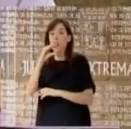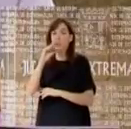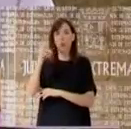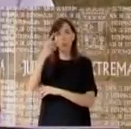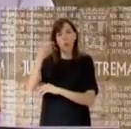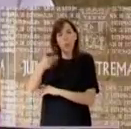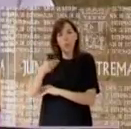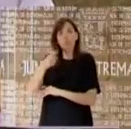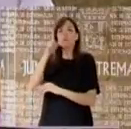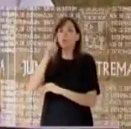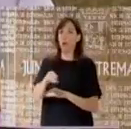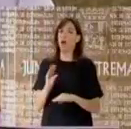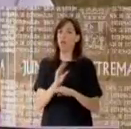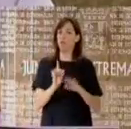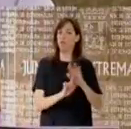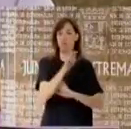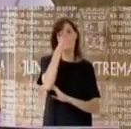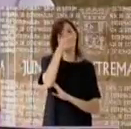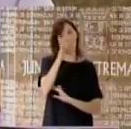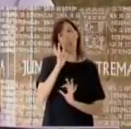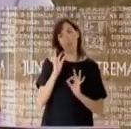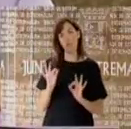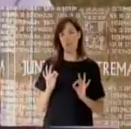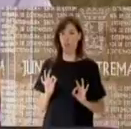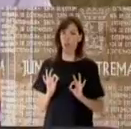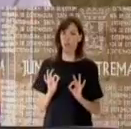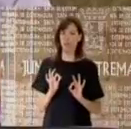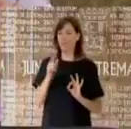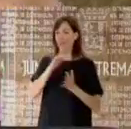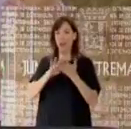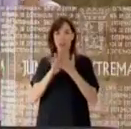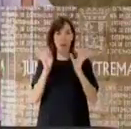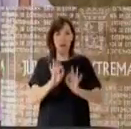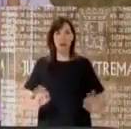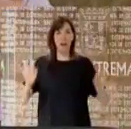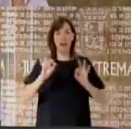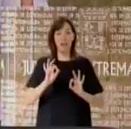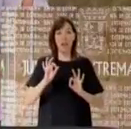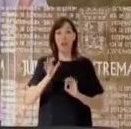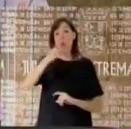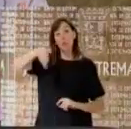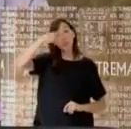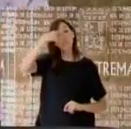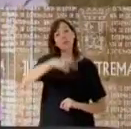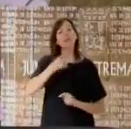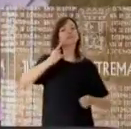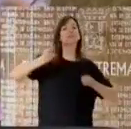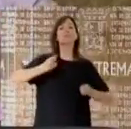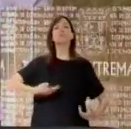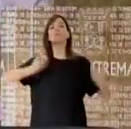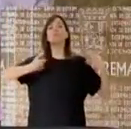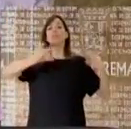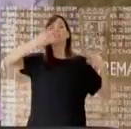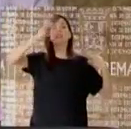Entonces, todo eso luego, y además sabéis perfectamente que quien negocia todo esto en la Unión Europea es los